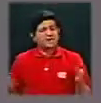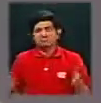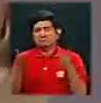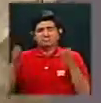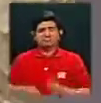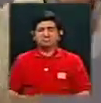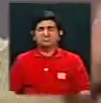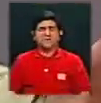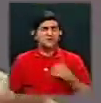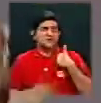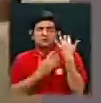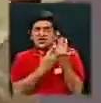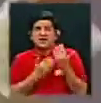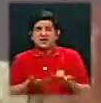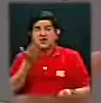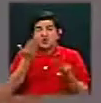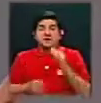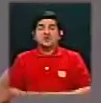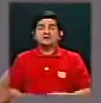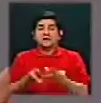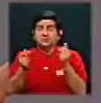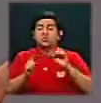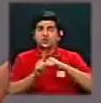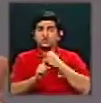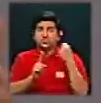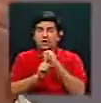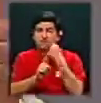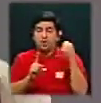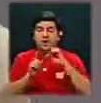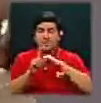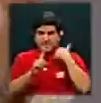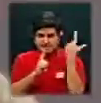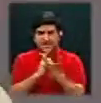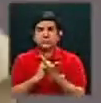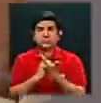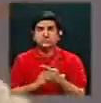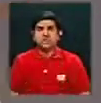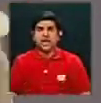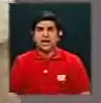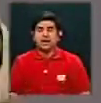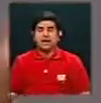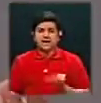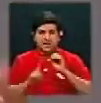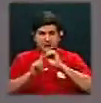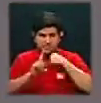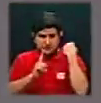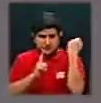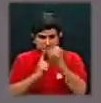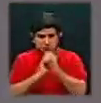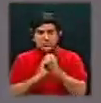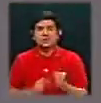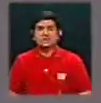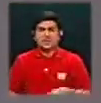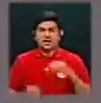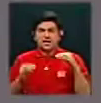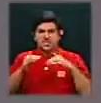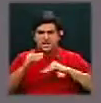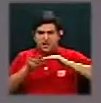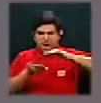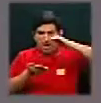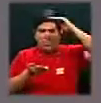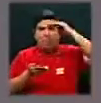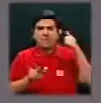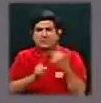tener repercusiones incluso en términos de violencia social, ¿verdad? En términos de una sociedad que se vuelve más violenta, pero también eso